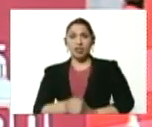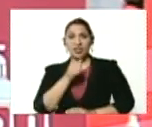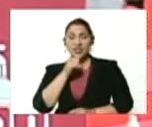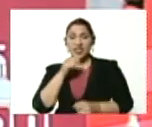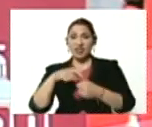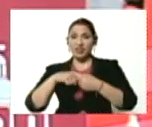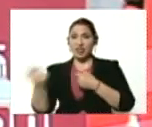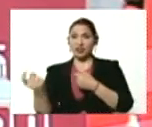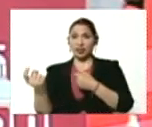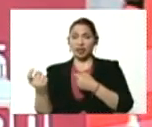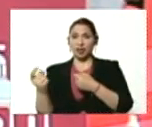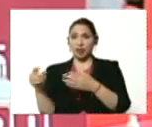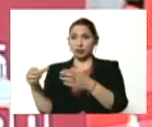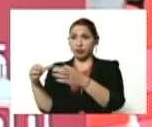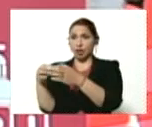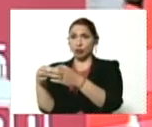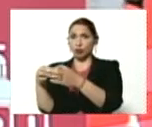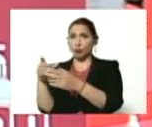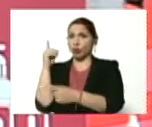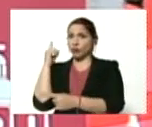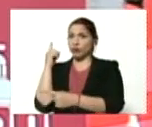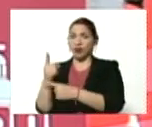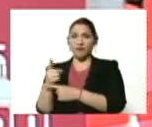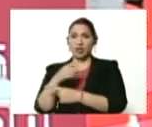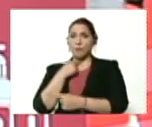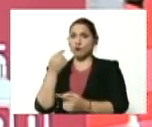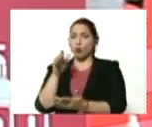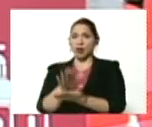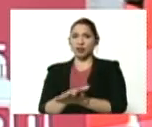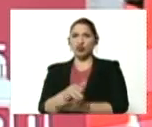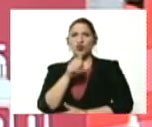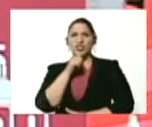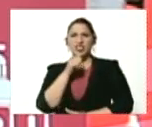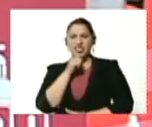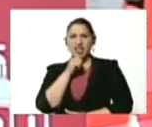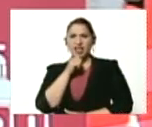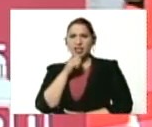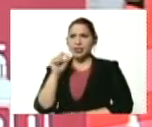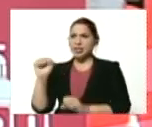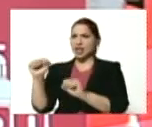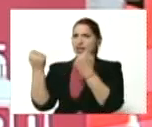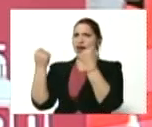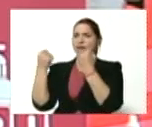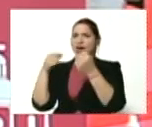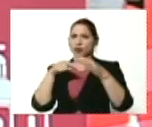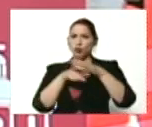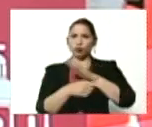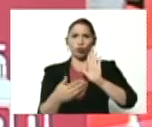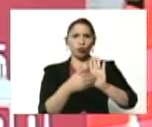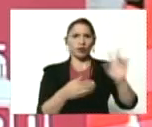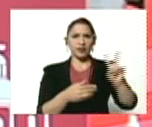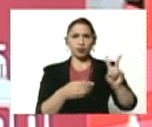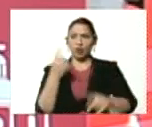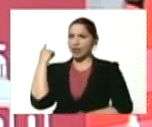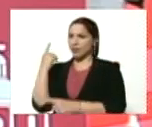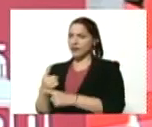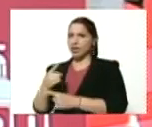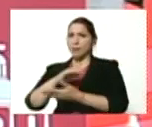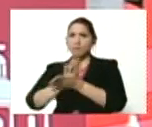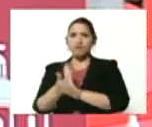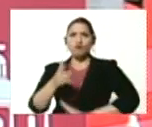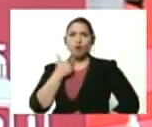desertara debía ser desaparecido, de que quien se negara a la incursión debía ser